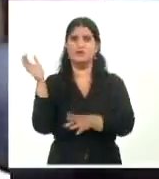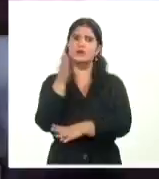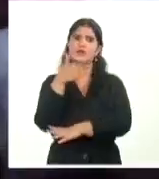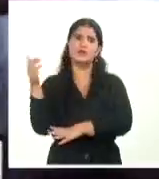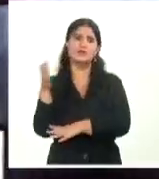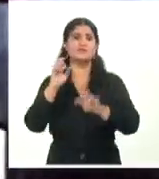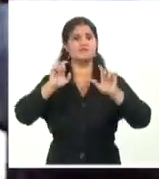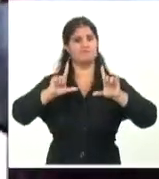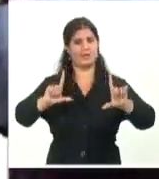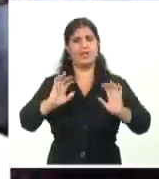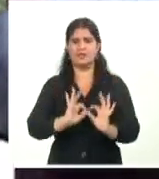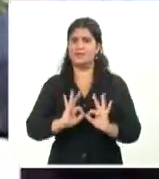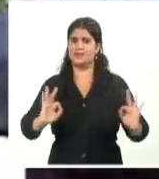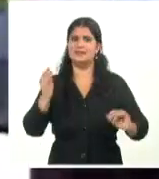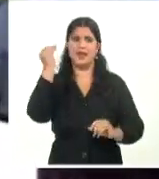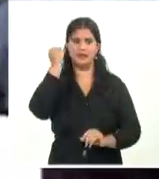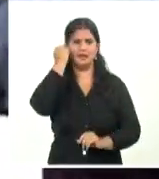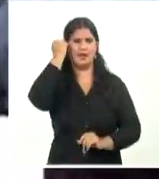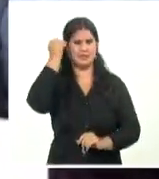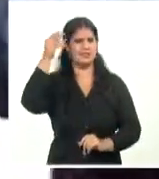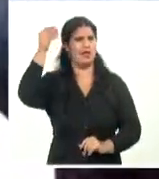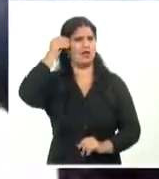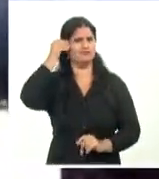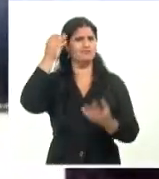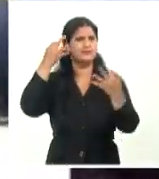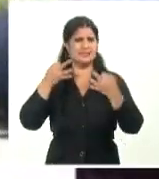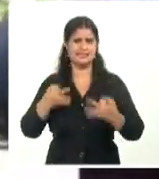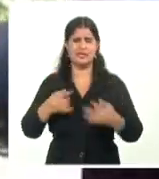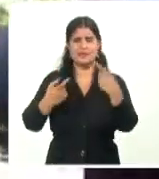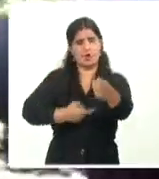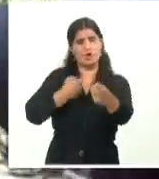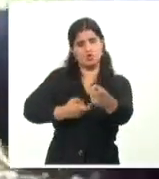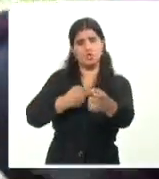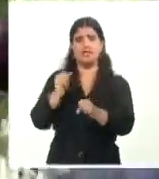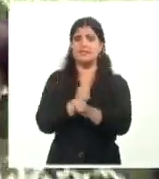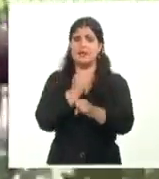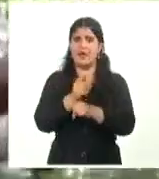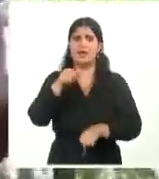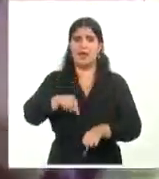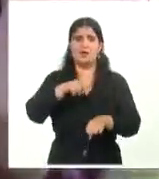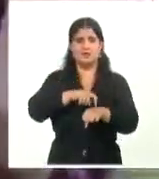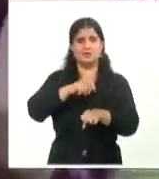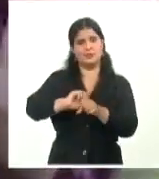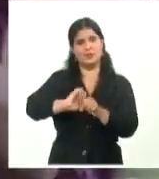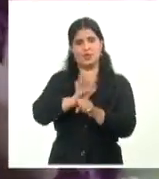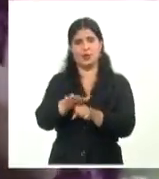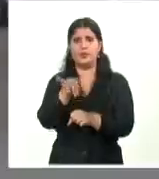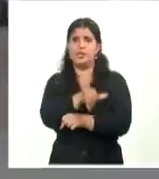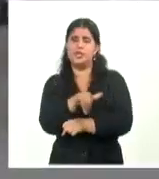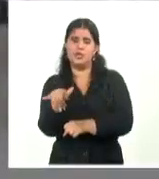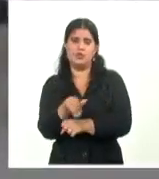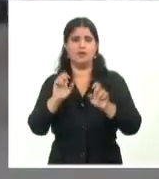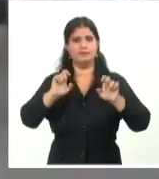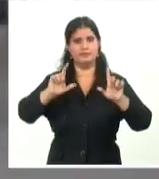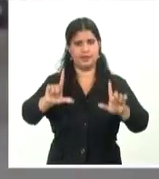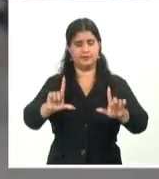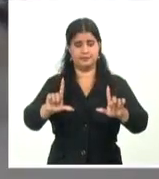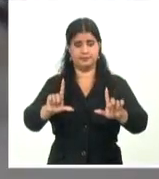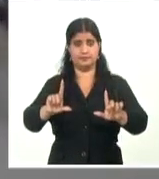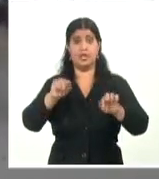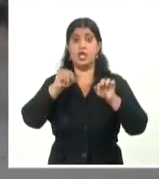capacidad para sobreponerse a las adversidades y realizar un encomiable trabajo. También se hizo entrega de la distinción Raúl Gómez García por